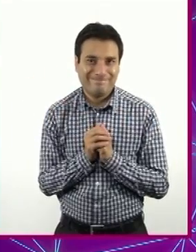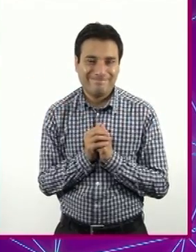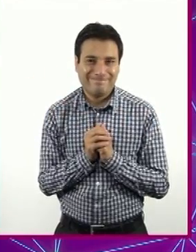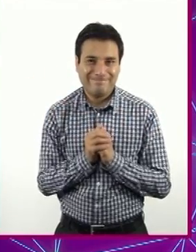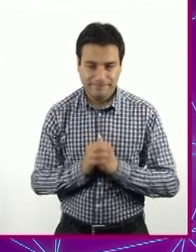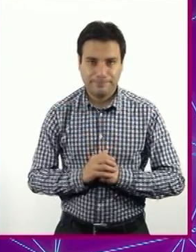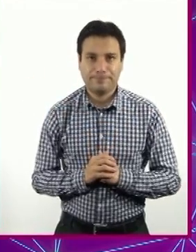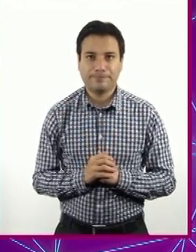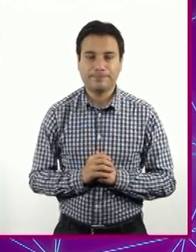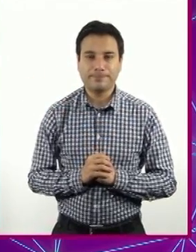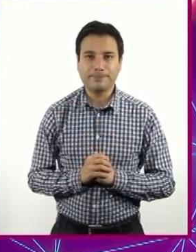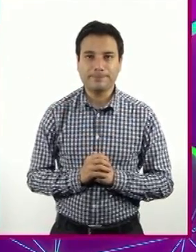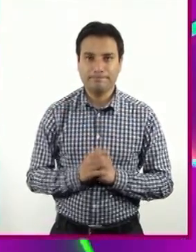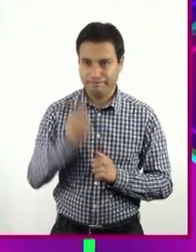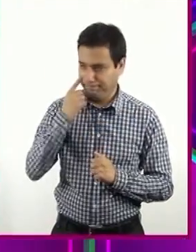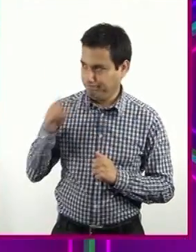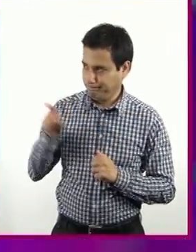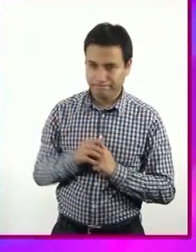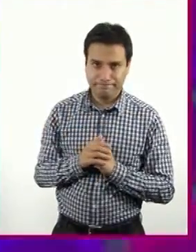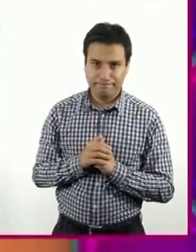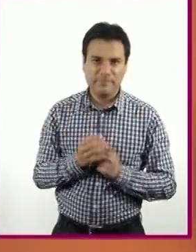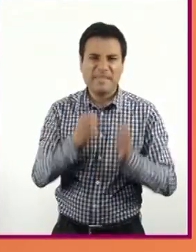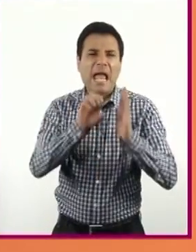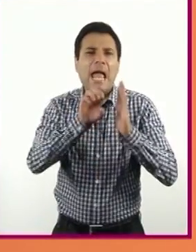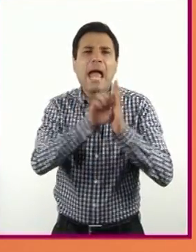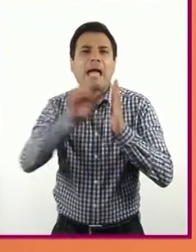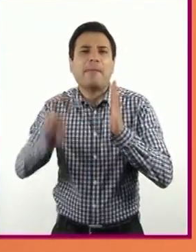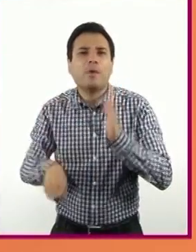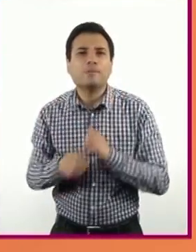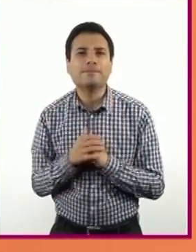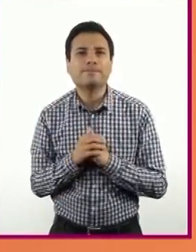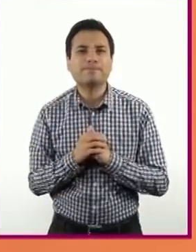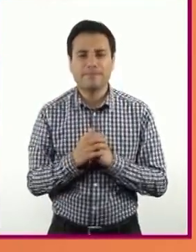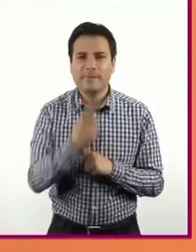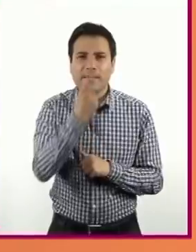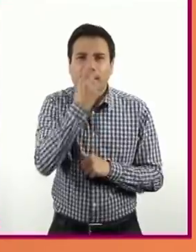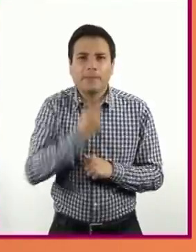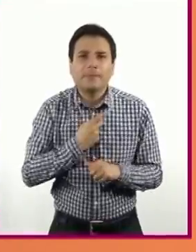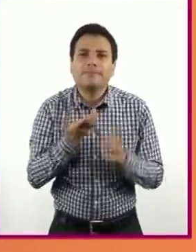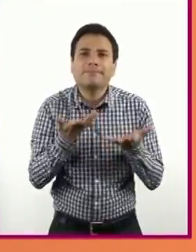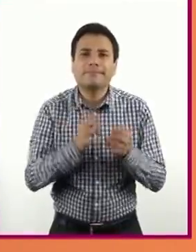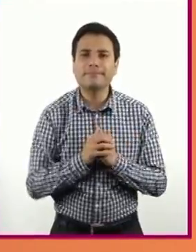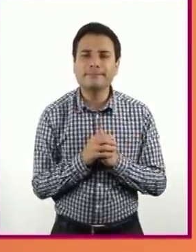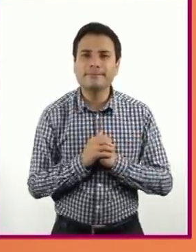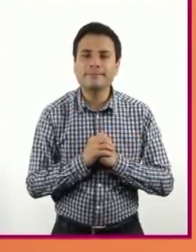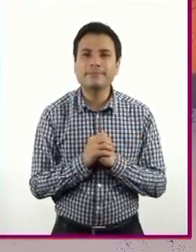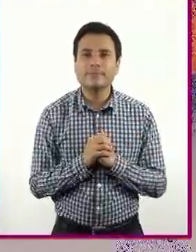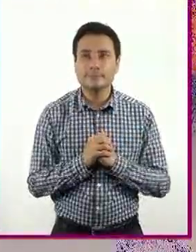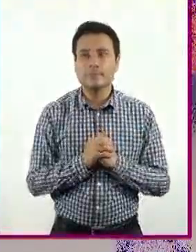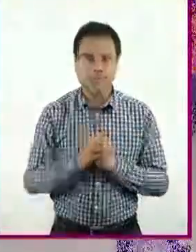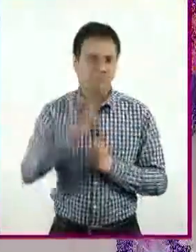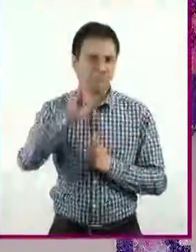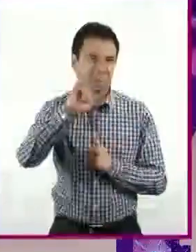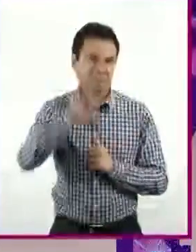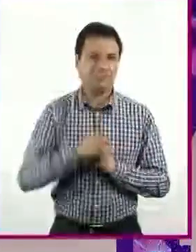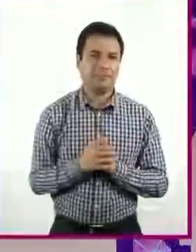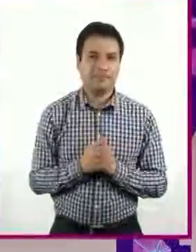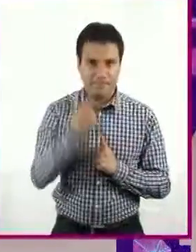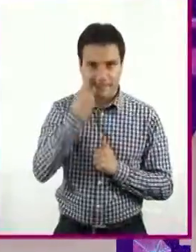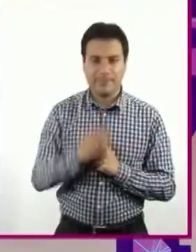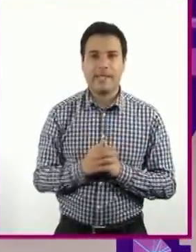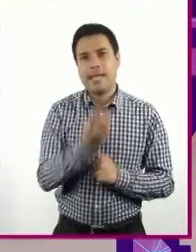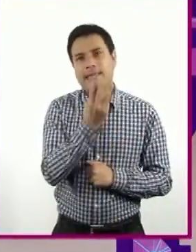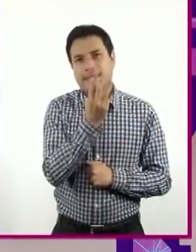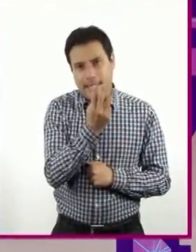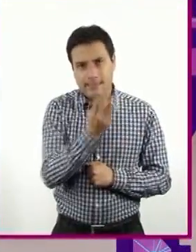a mayor. ¿Podrías darnos un ejemplo de una sucesión numérica creciente? Sí, maestra.